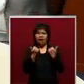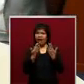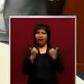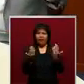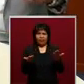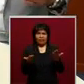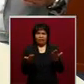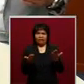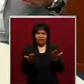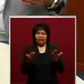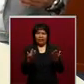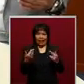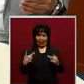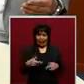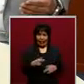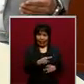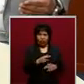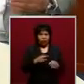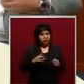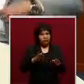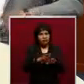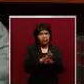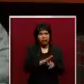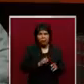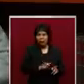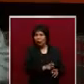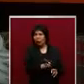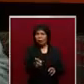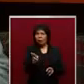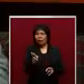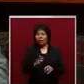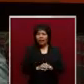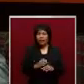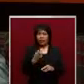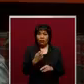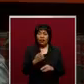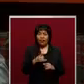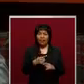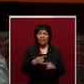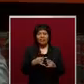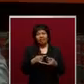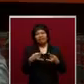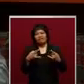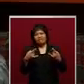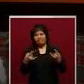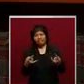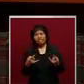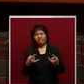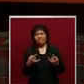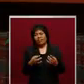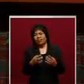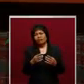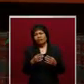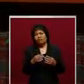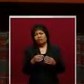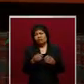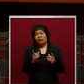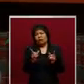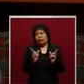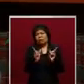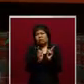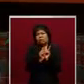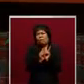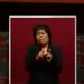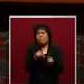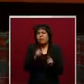¿verdad? Porque el río ya había cambiado de cauce. Entonces, este cuento, que es muy sencillo, pero